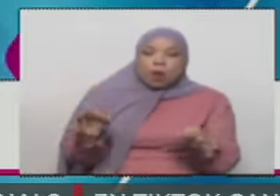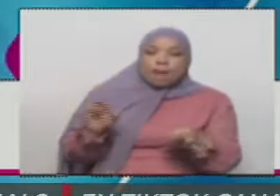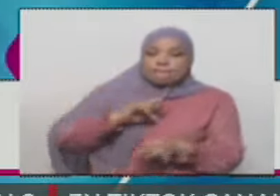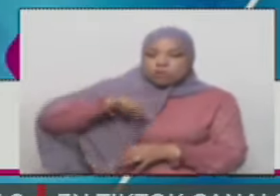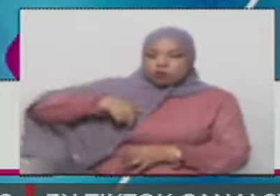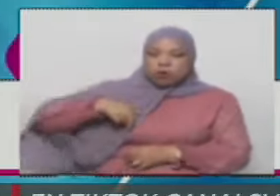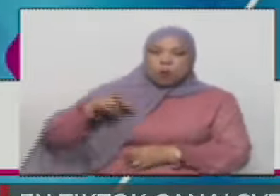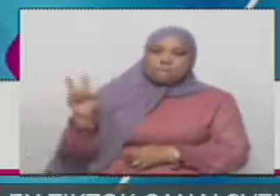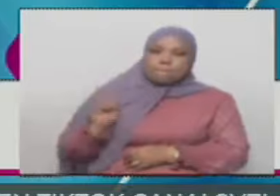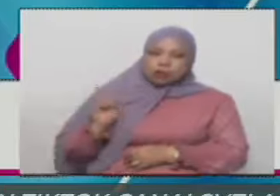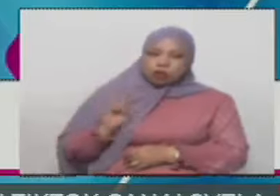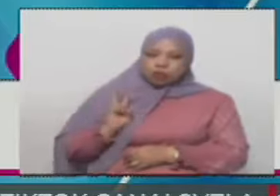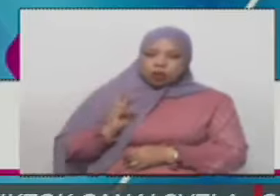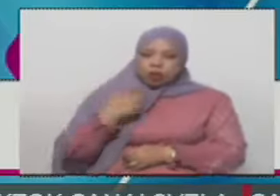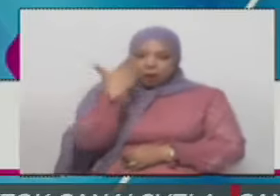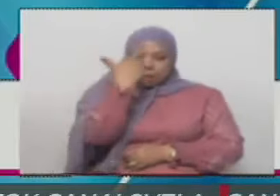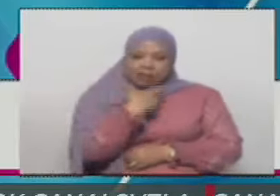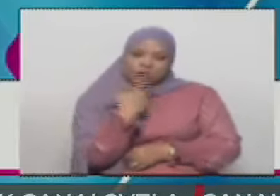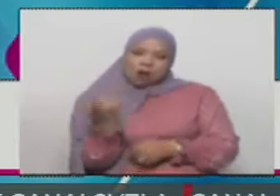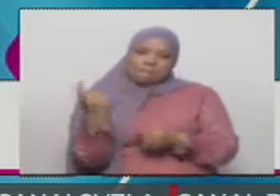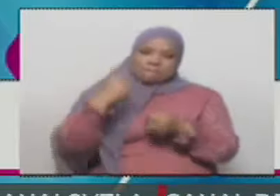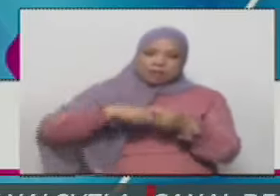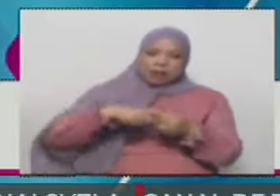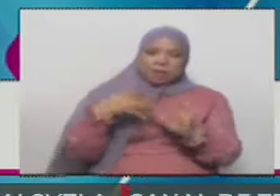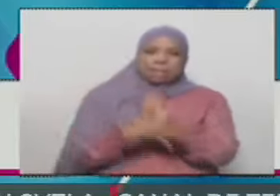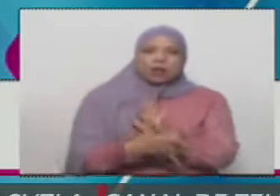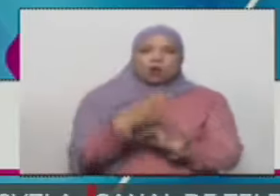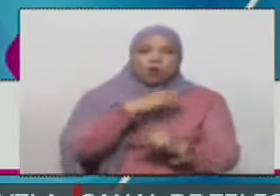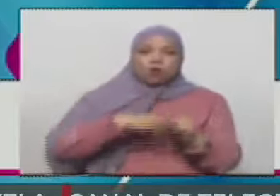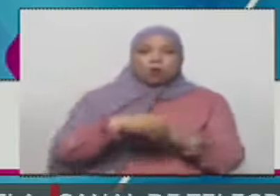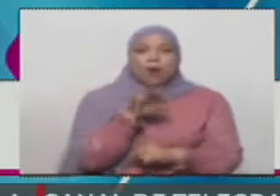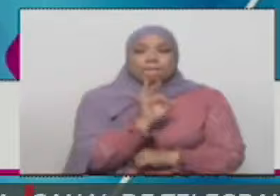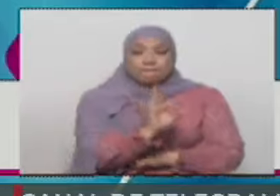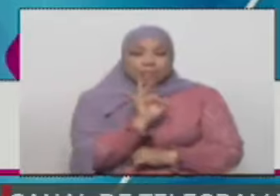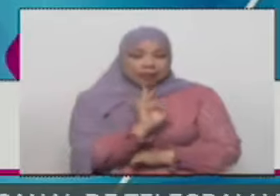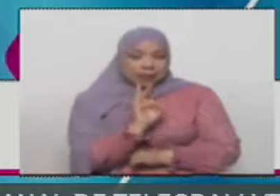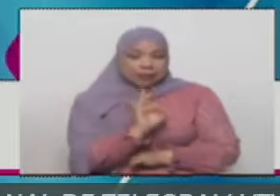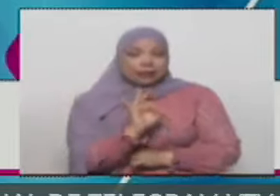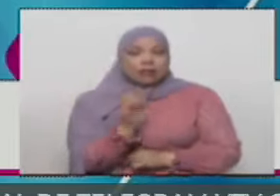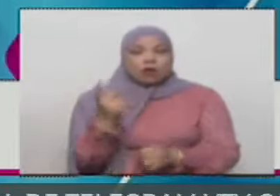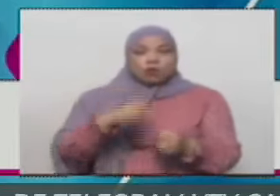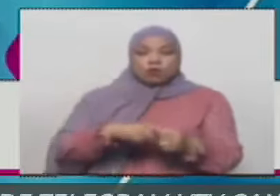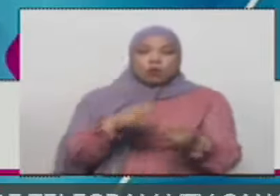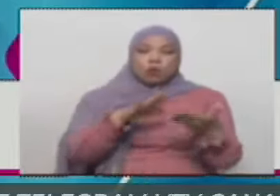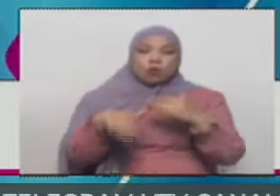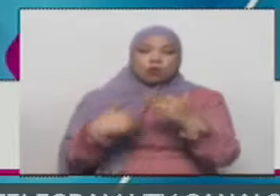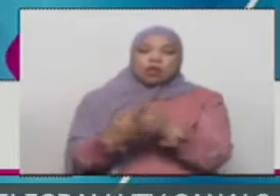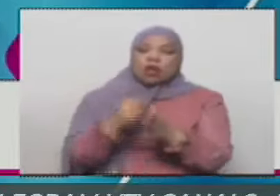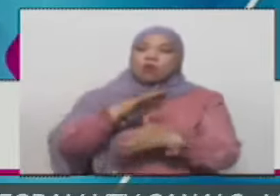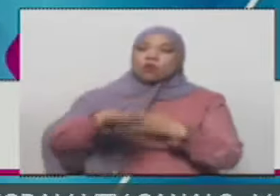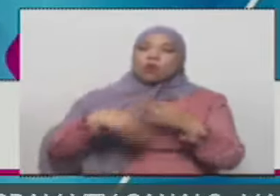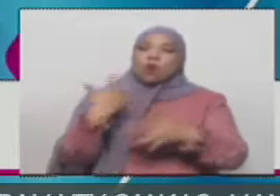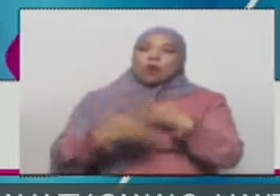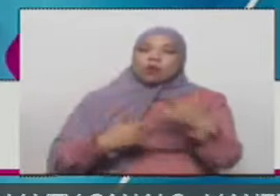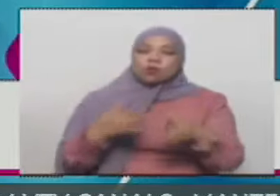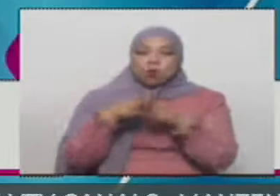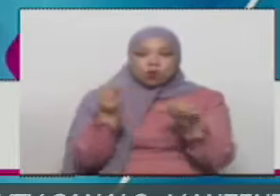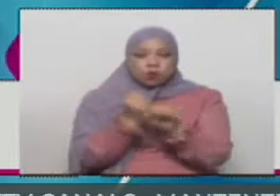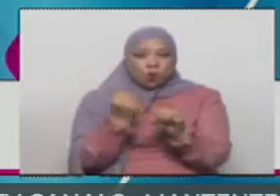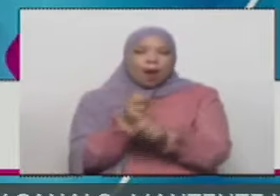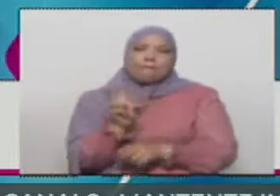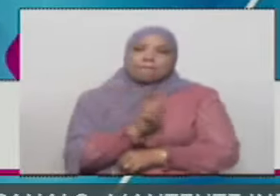decir, cada particular realidad cultural que tiene las partes que componen el todo, hacen al todo que es